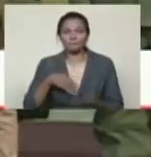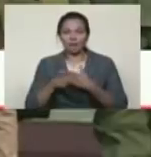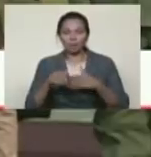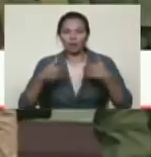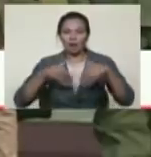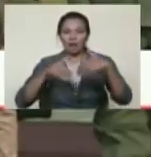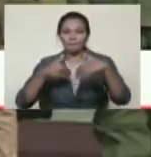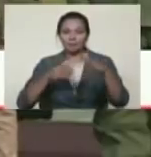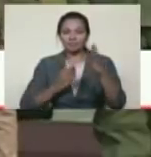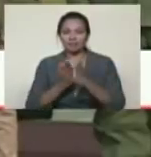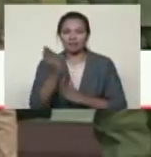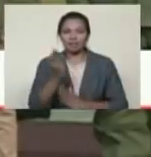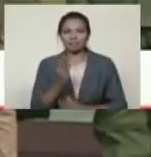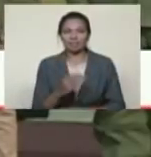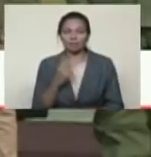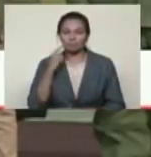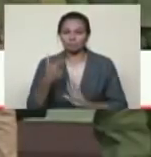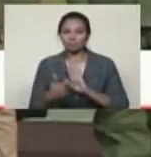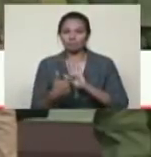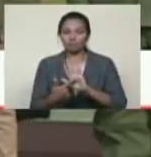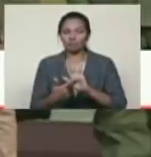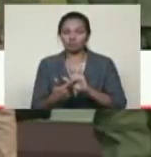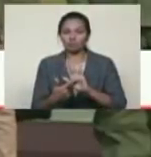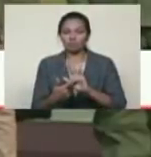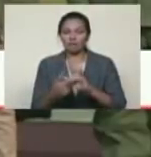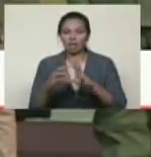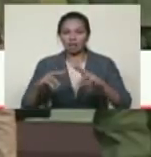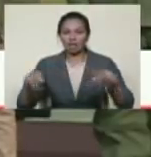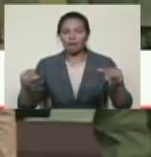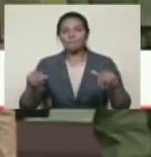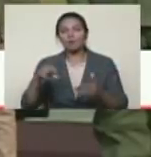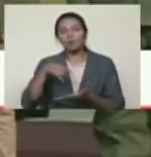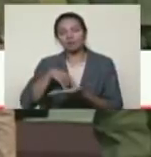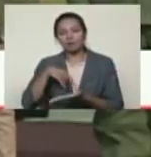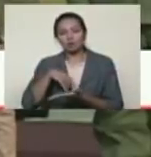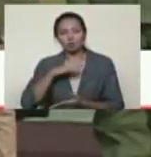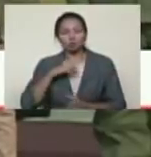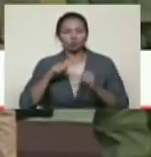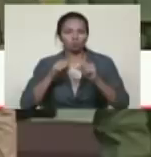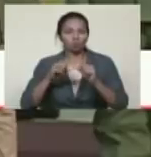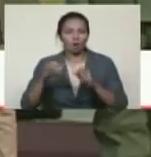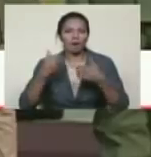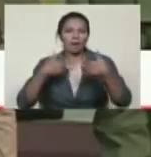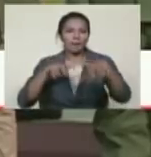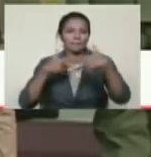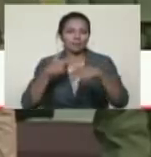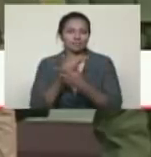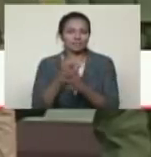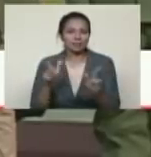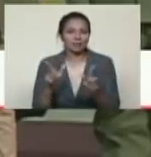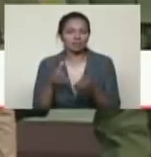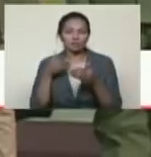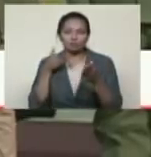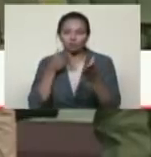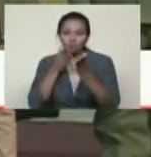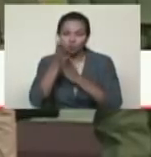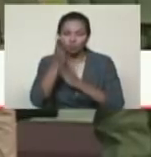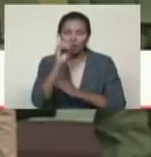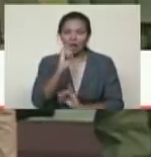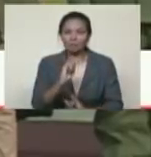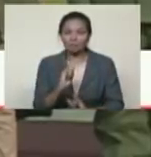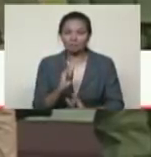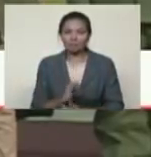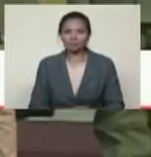de la lealtad para demostrar desde el campo de Carabobo que seguimos en la misma marcha libertaria, en la misma marcha